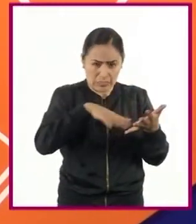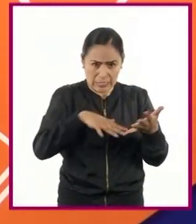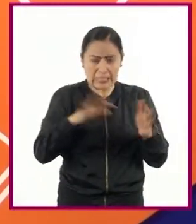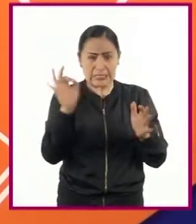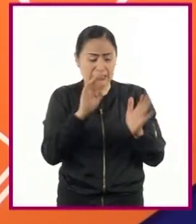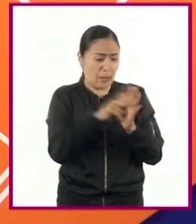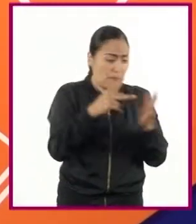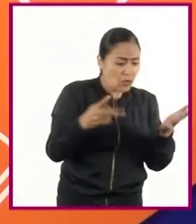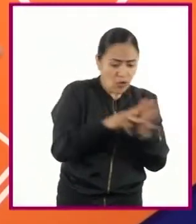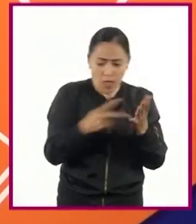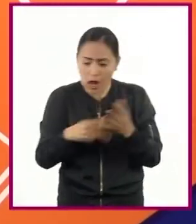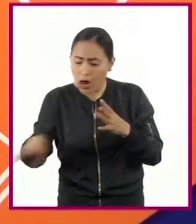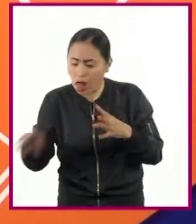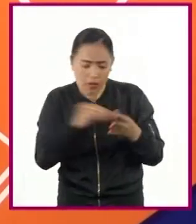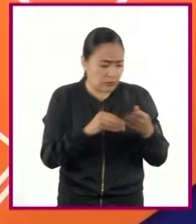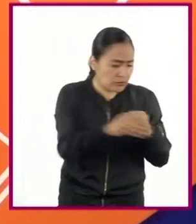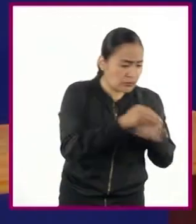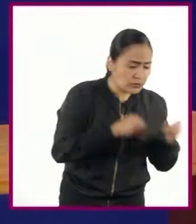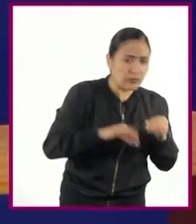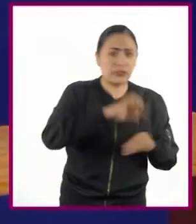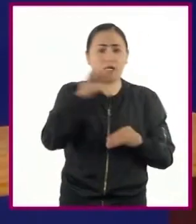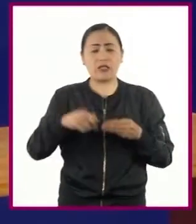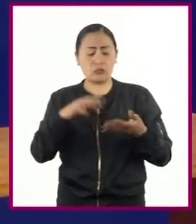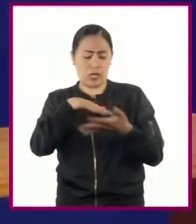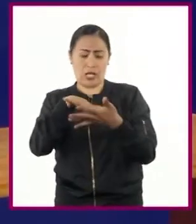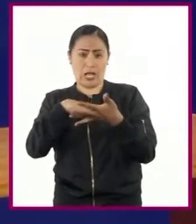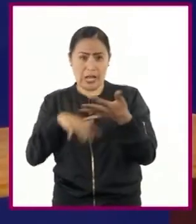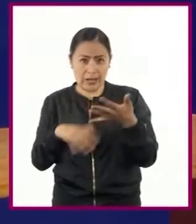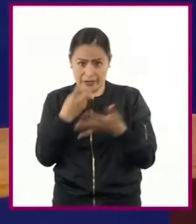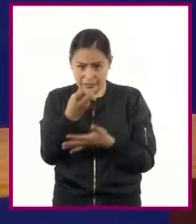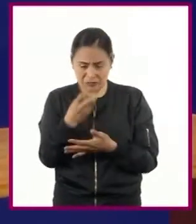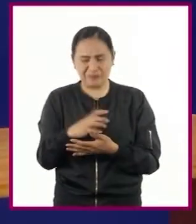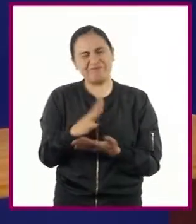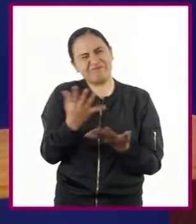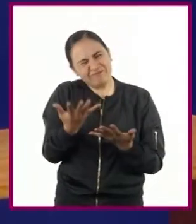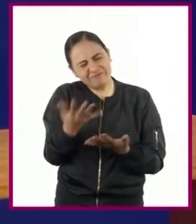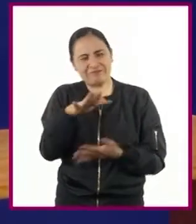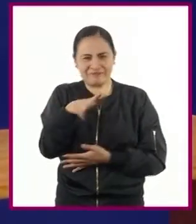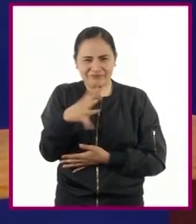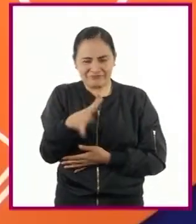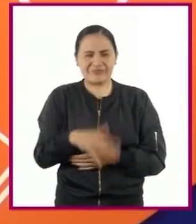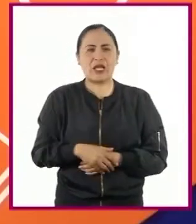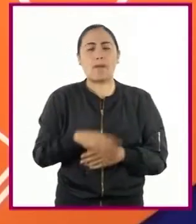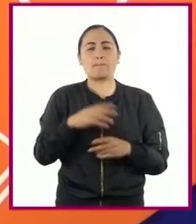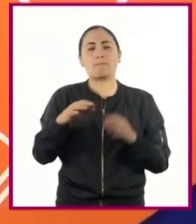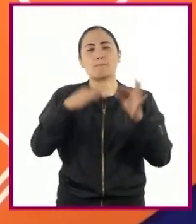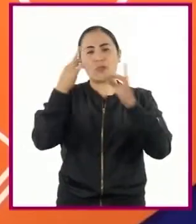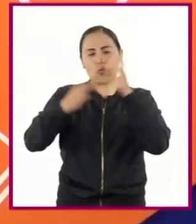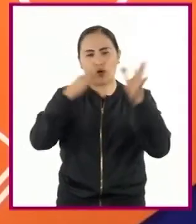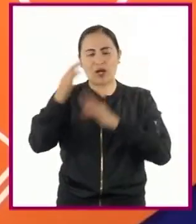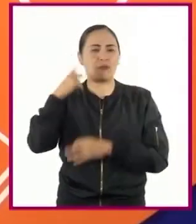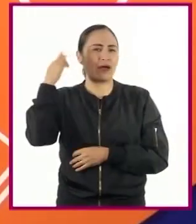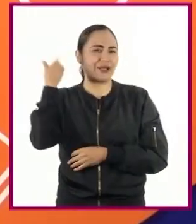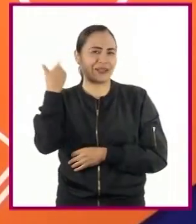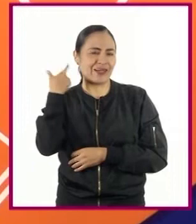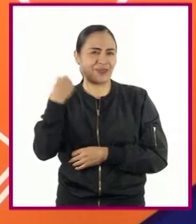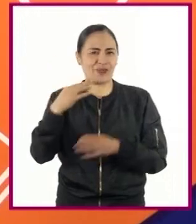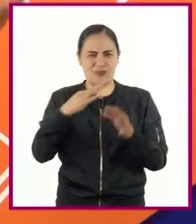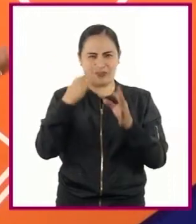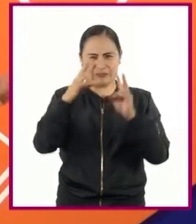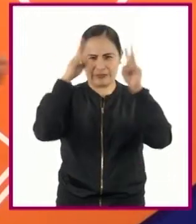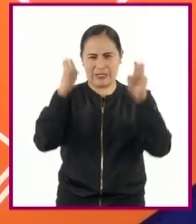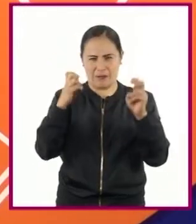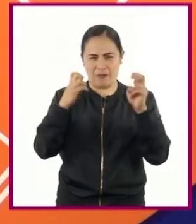periódicos en cabina para leer las noticias. No estás tan equivocado. En los programas de noticias, generalmente a los locutores se